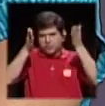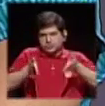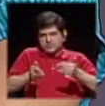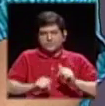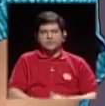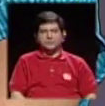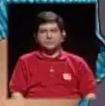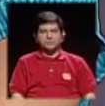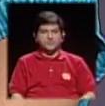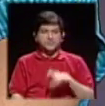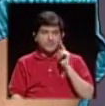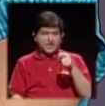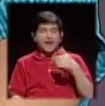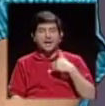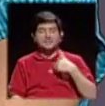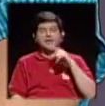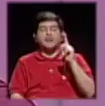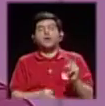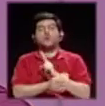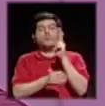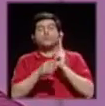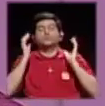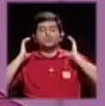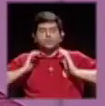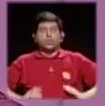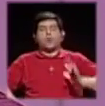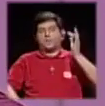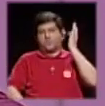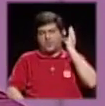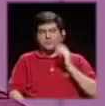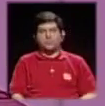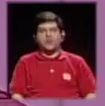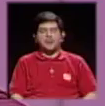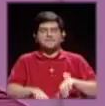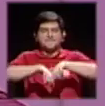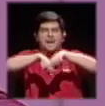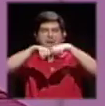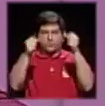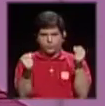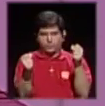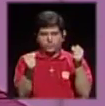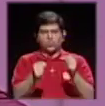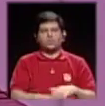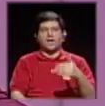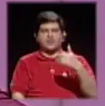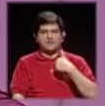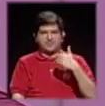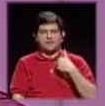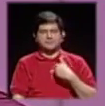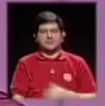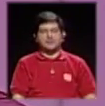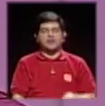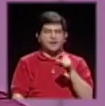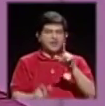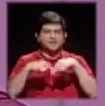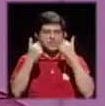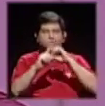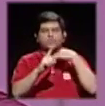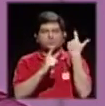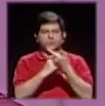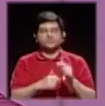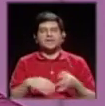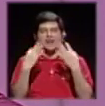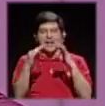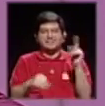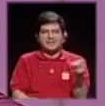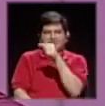Entonces ahí hay una utilización del cuerpo de las mujeres para el rompimiento de un grupo social, ¿no? Con la